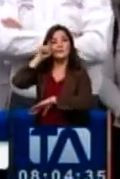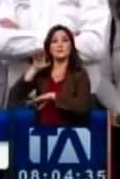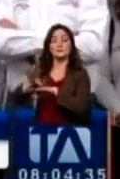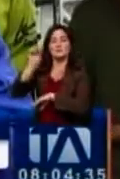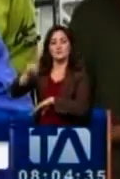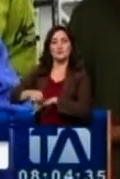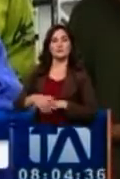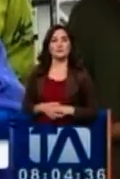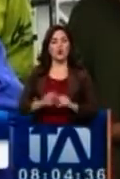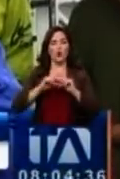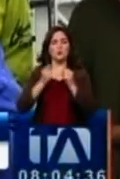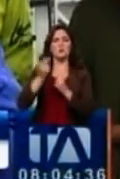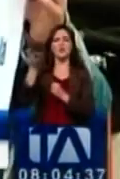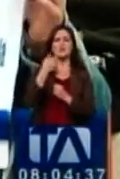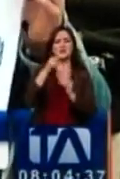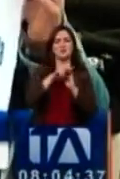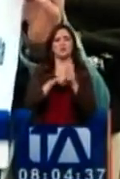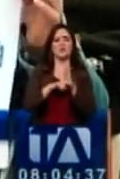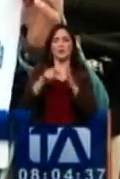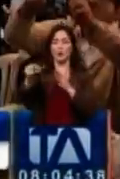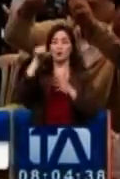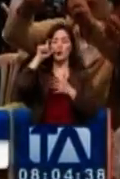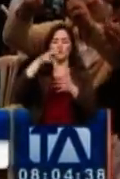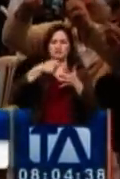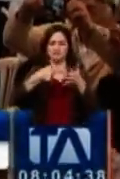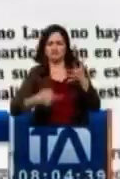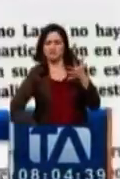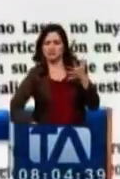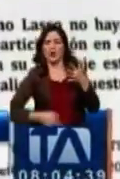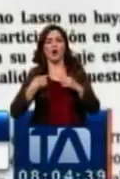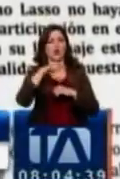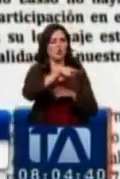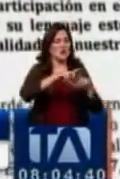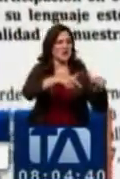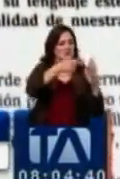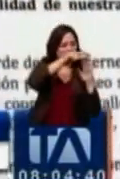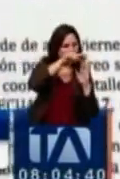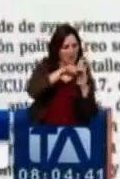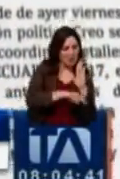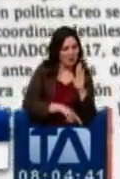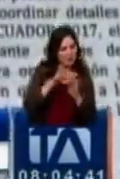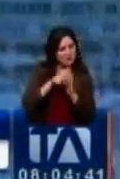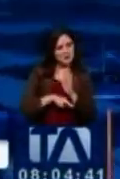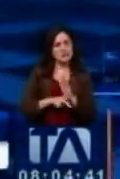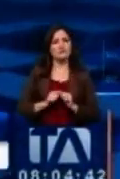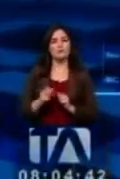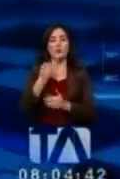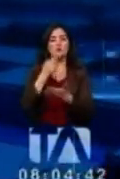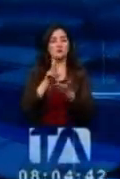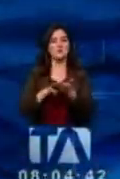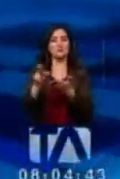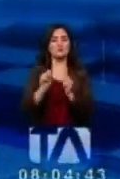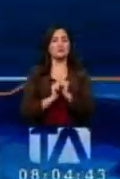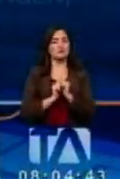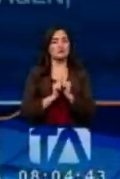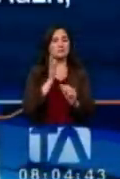impuso condiciones, para finalmente el sábado cancelar el diálogo mediante un comunicado en el que señala que Lasso no aceptó requisitos. El documento